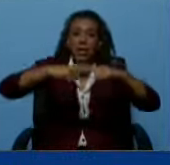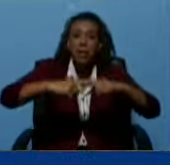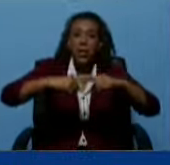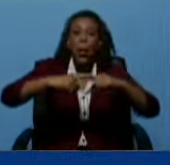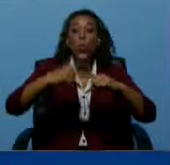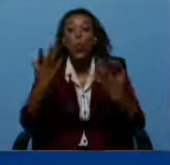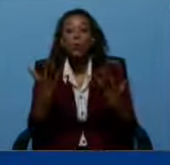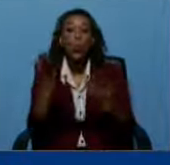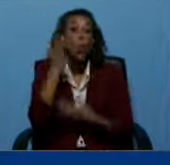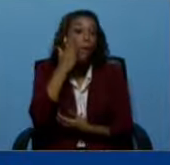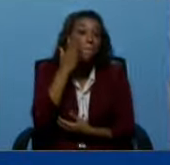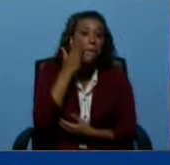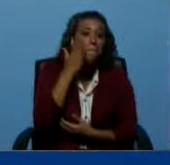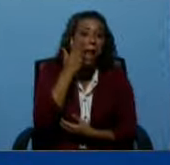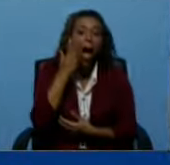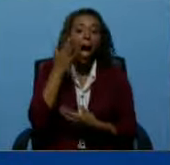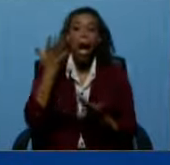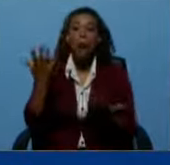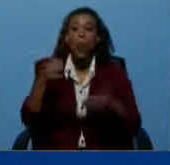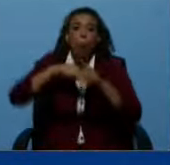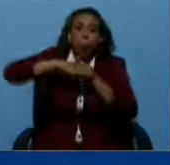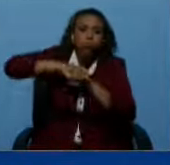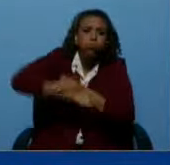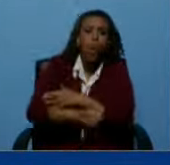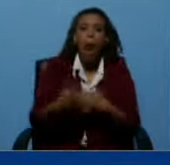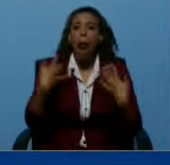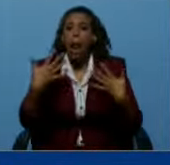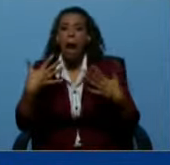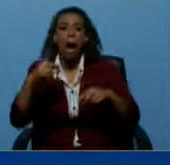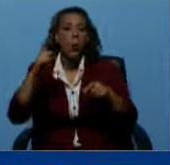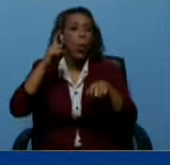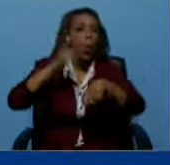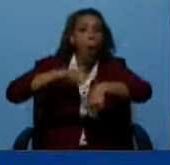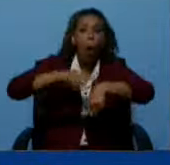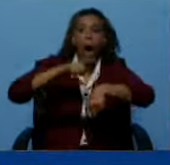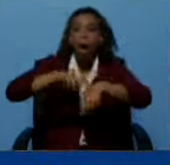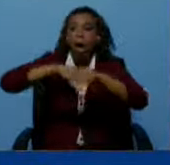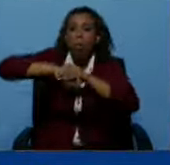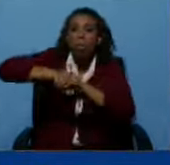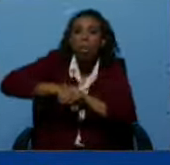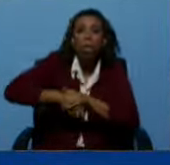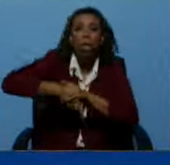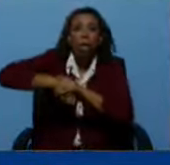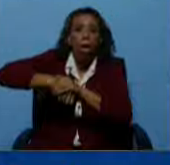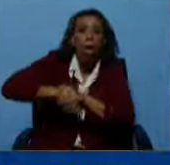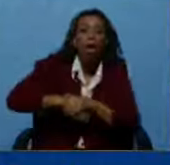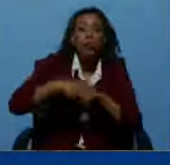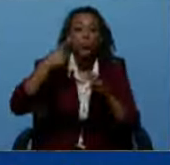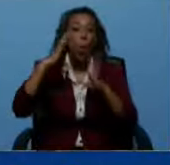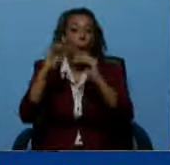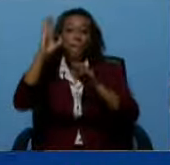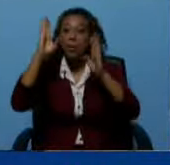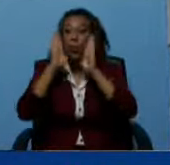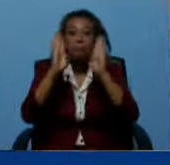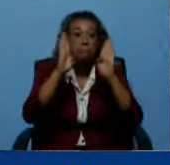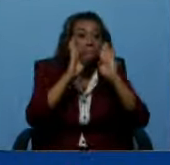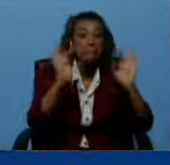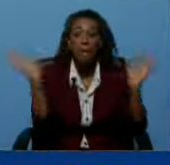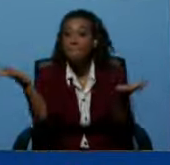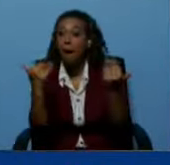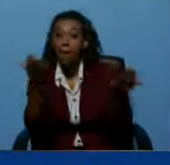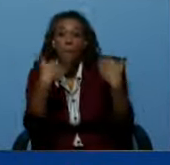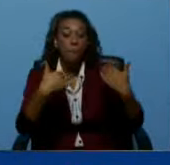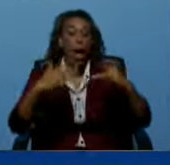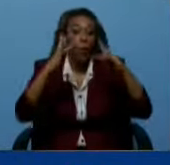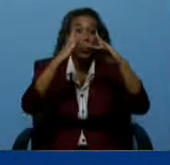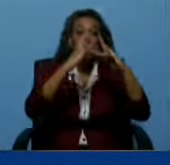una madre ya para el parto, donde es atendida con todo el personal especialista